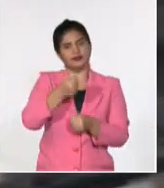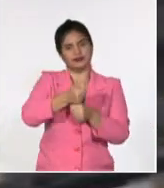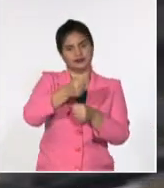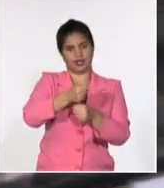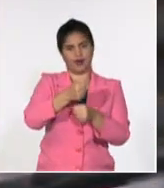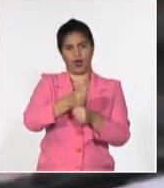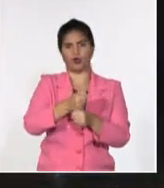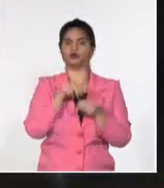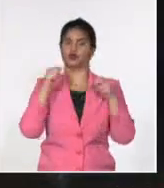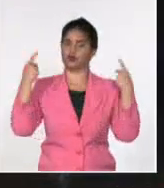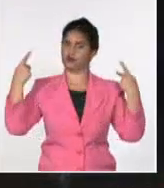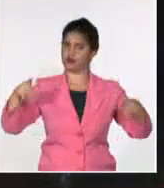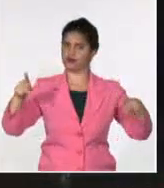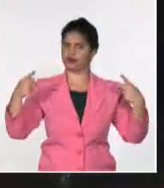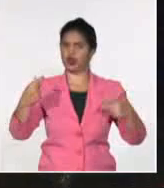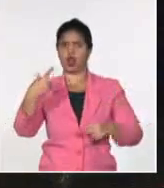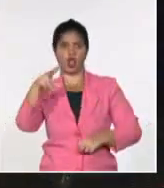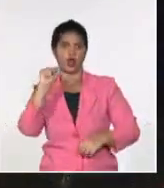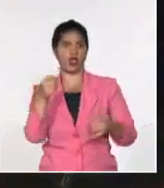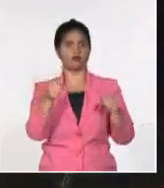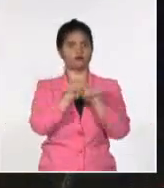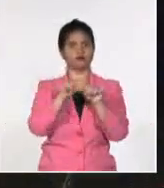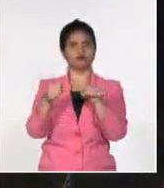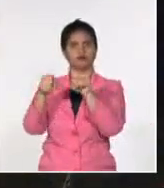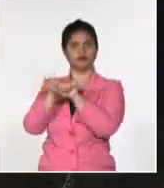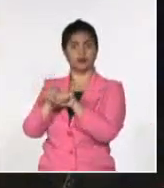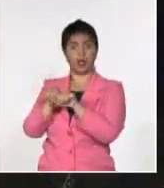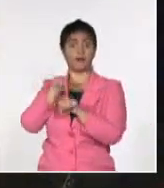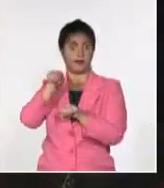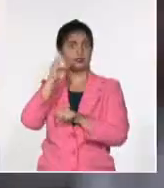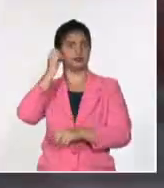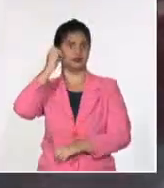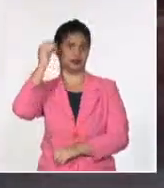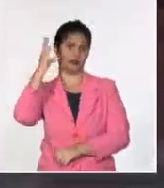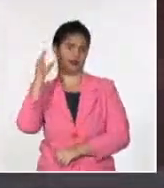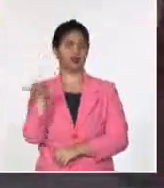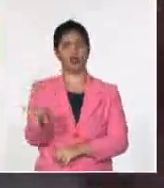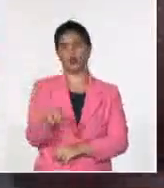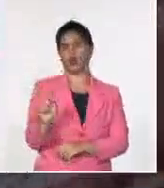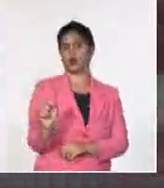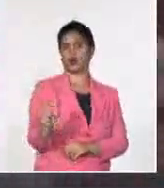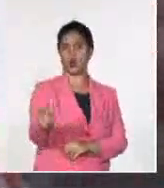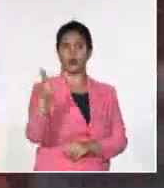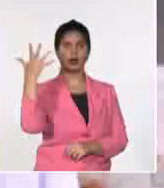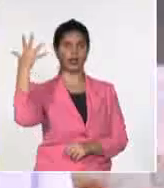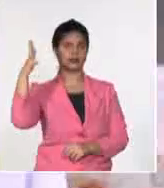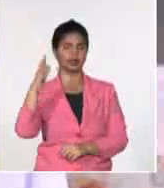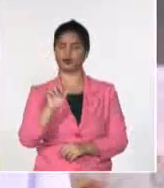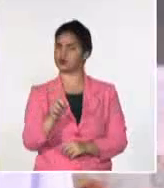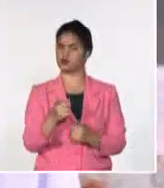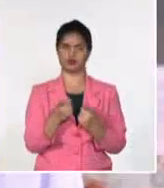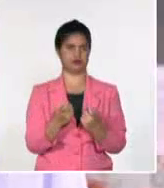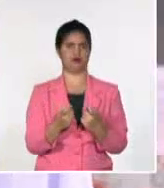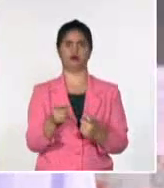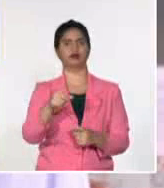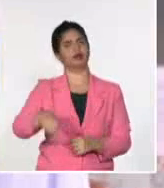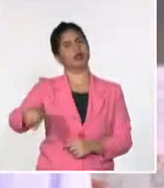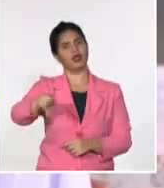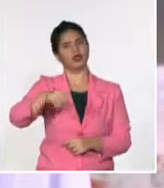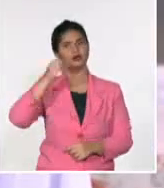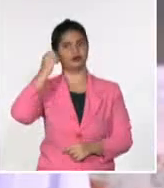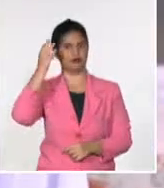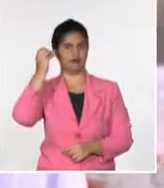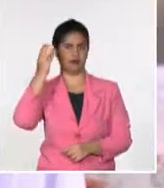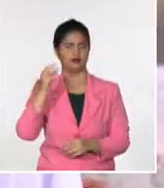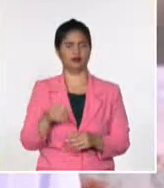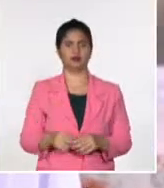la instalación de nuevas piezas en la máquina envasadora sin tener que recurrir a la mano de obra de los fabricantes. Estas máquinas ya las teníamos